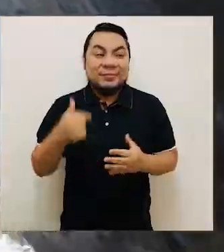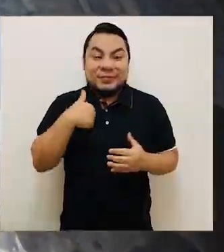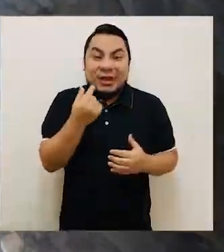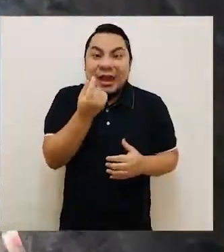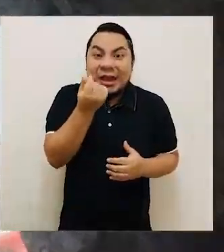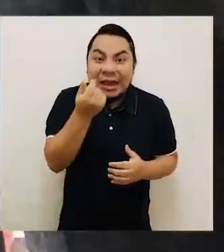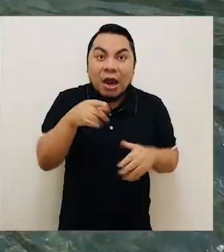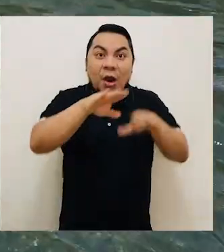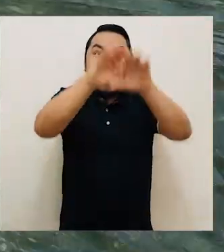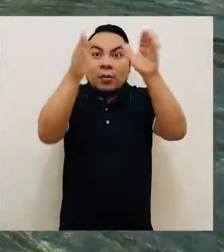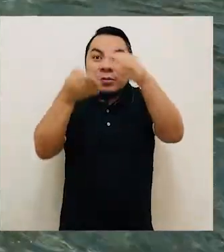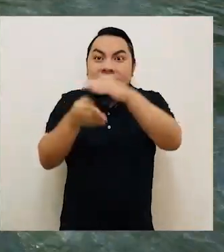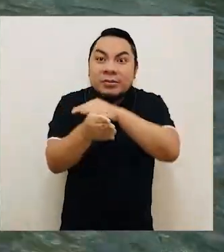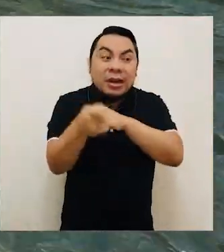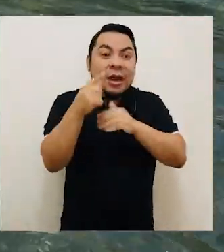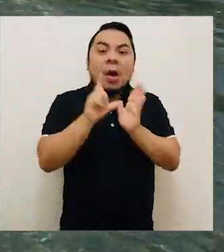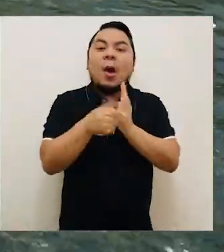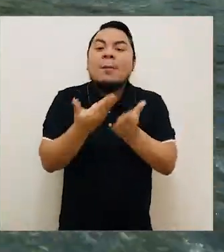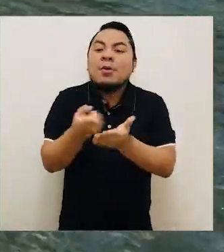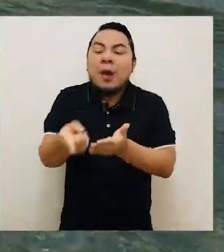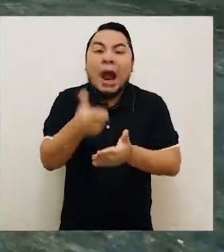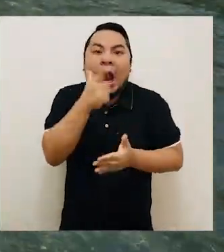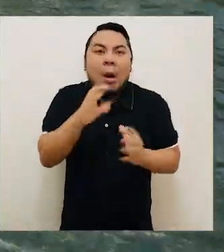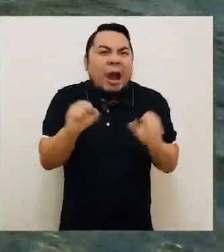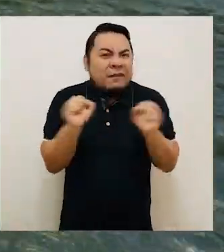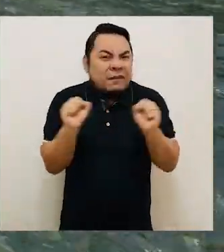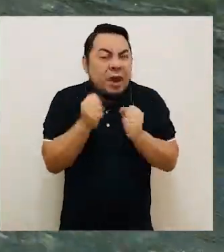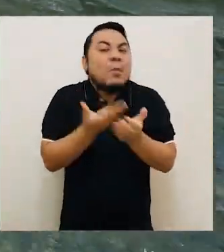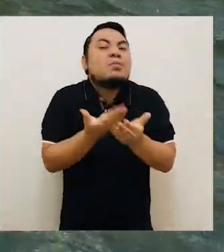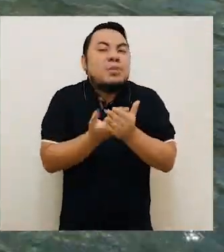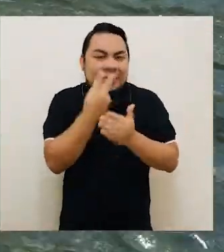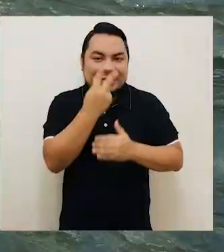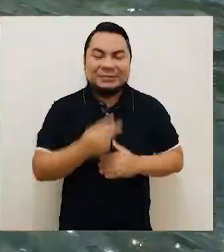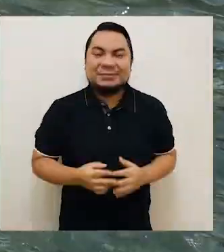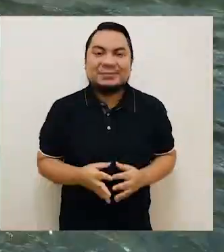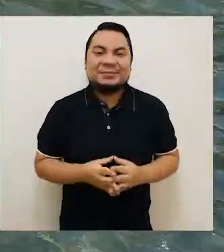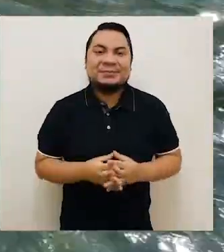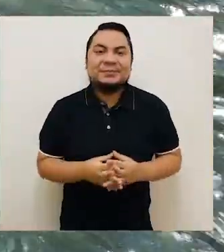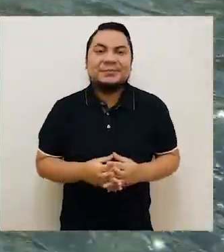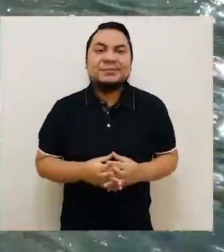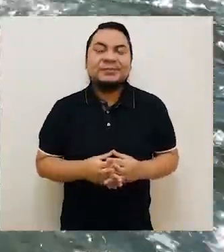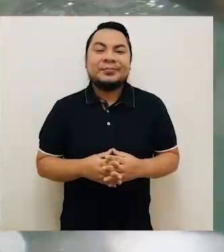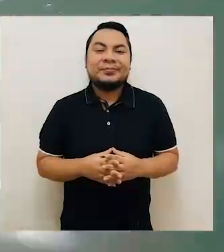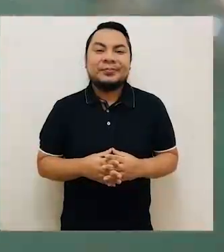Estoy a punto de comprobar si el agua de Tioyacu es tan fría como dicen.